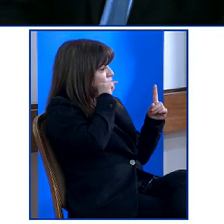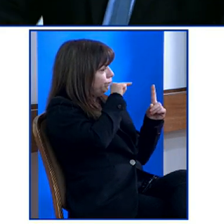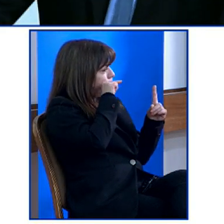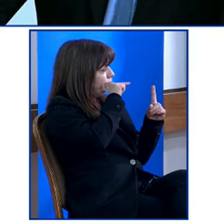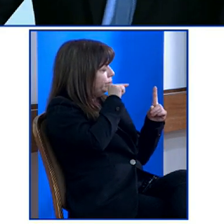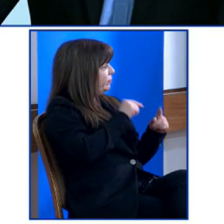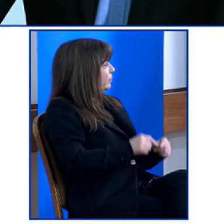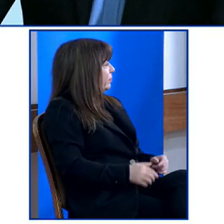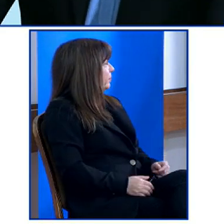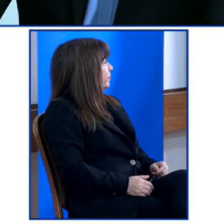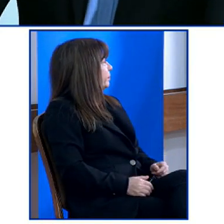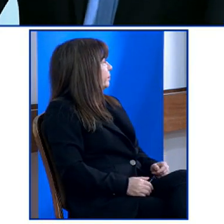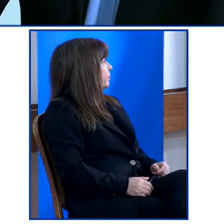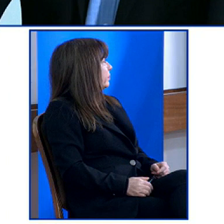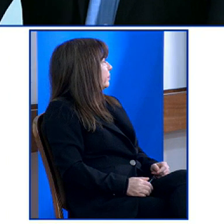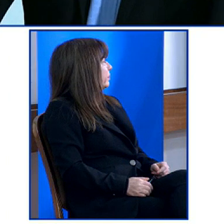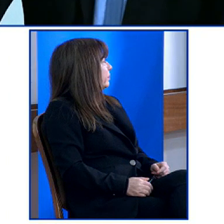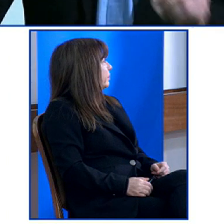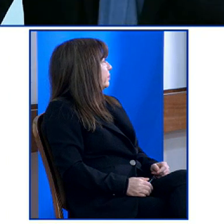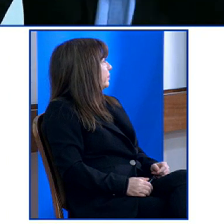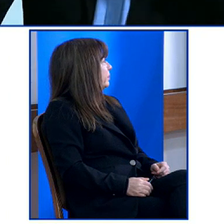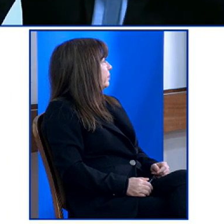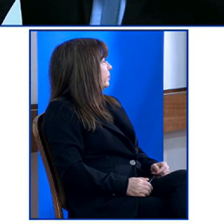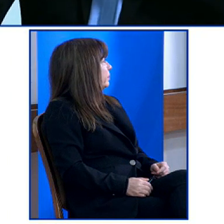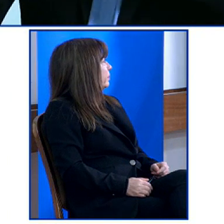mirar eso. Y